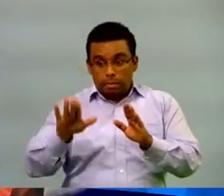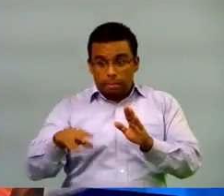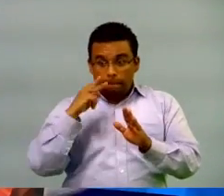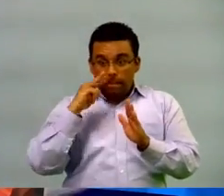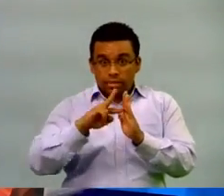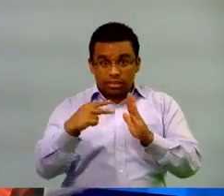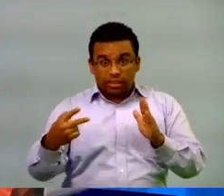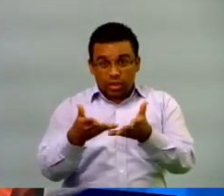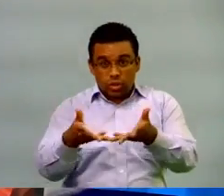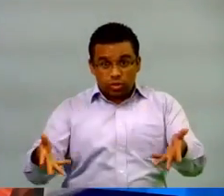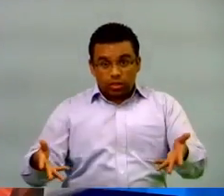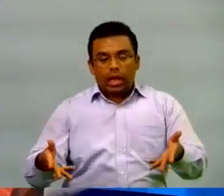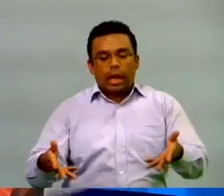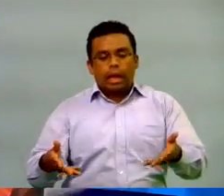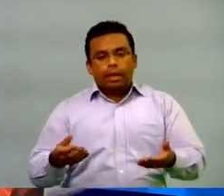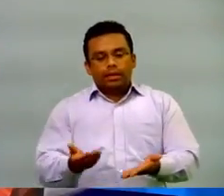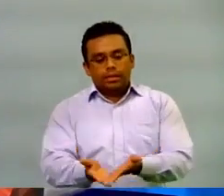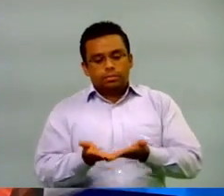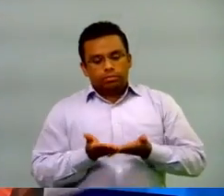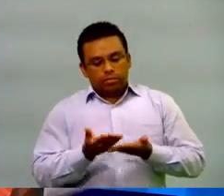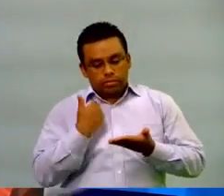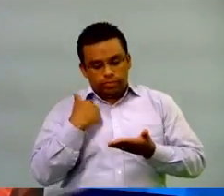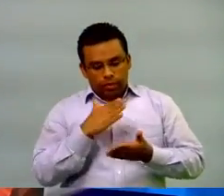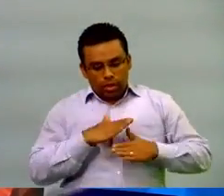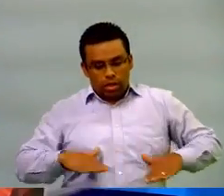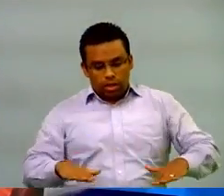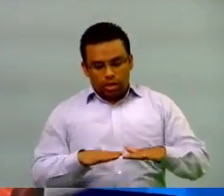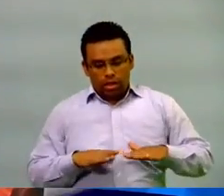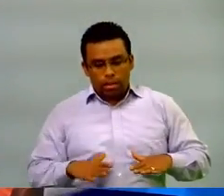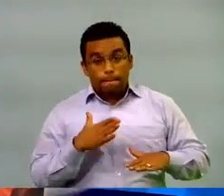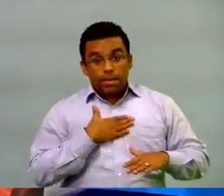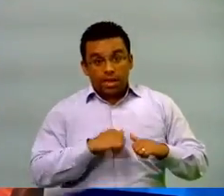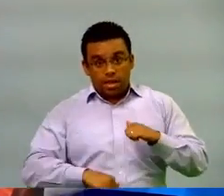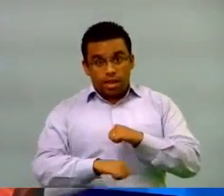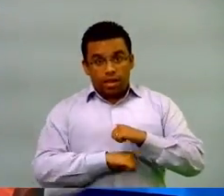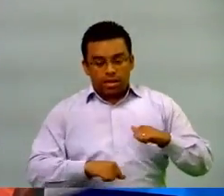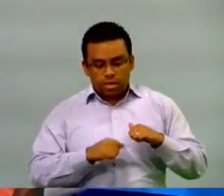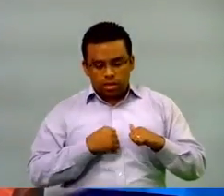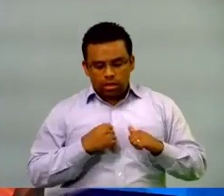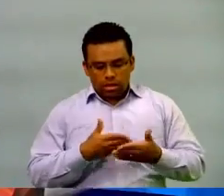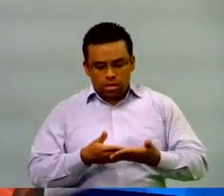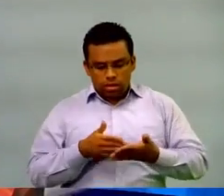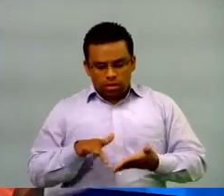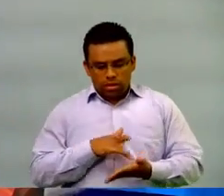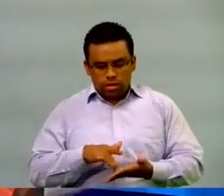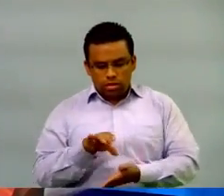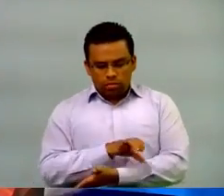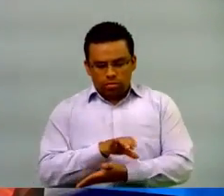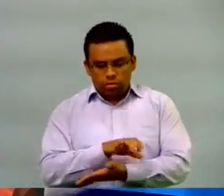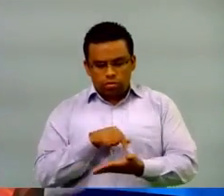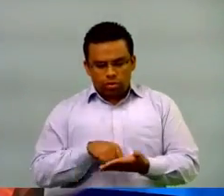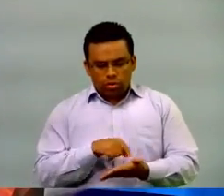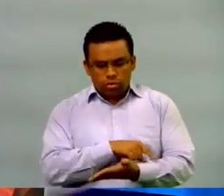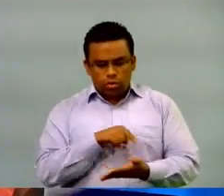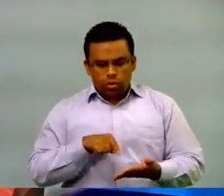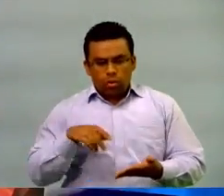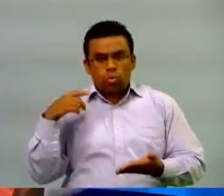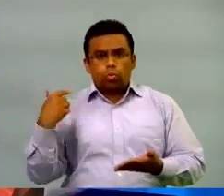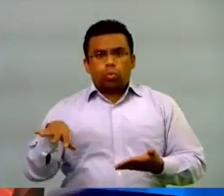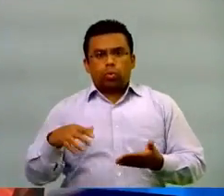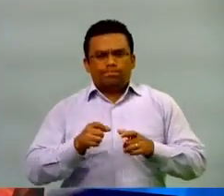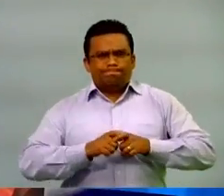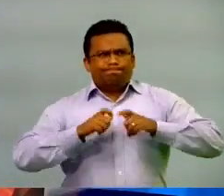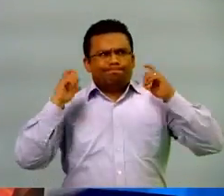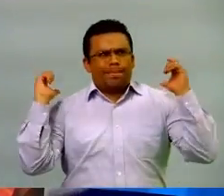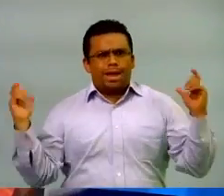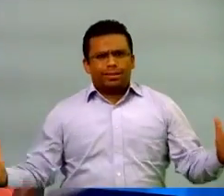ellos visualicen desde su área las posibilidades que hay. El mar inmenso en el que se encuentran